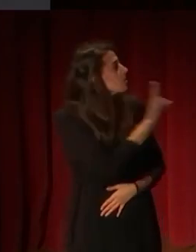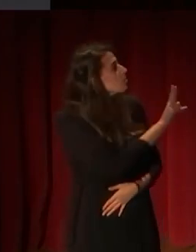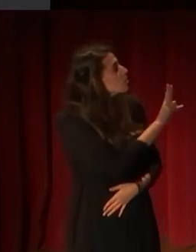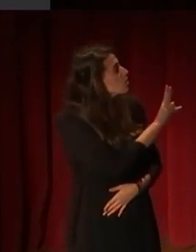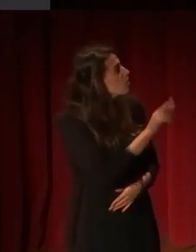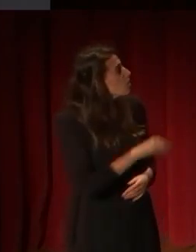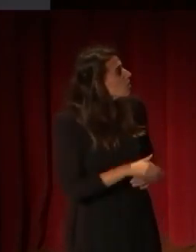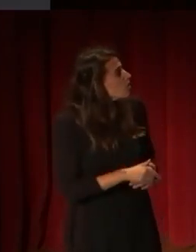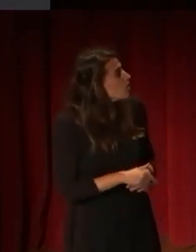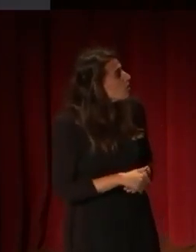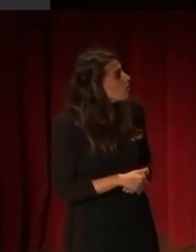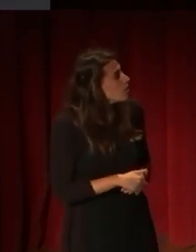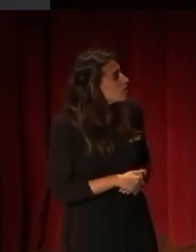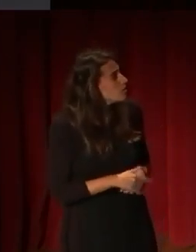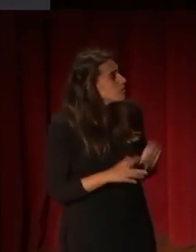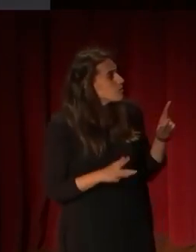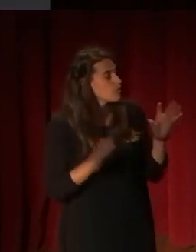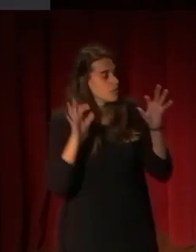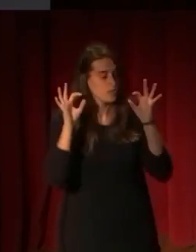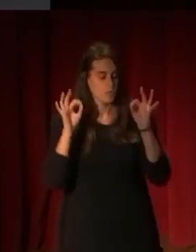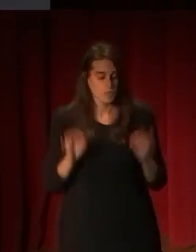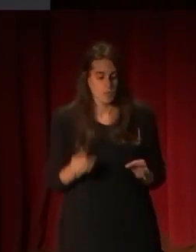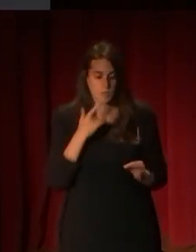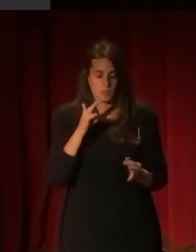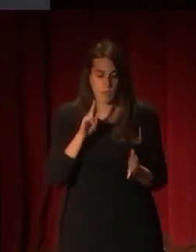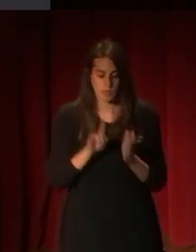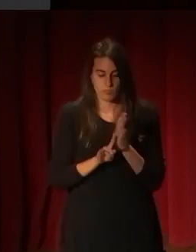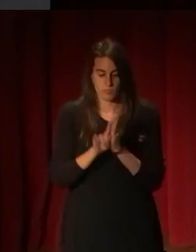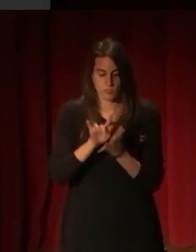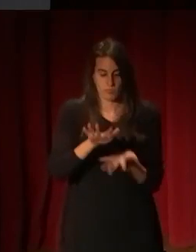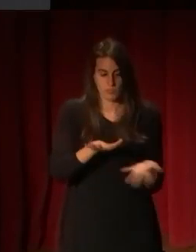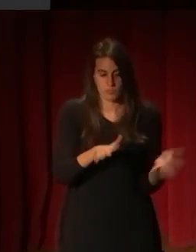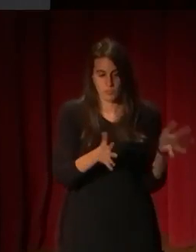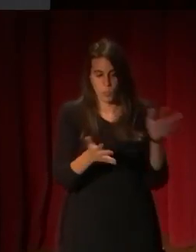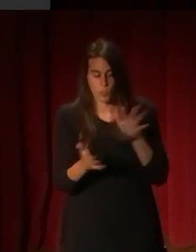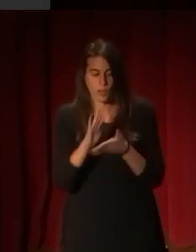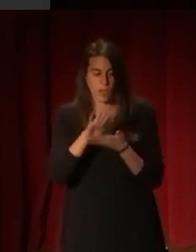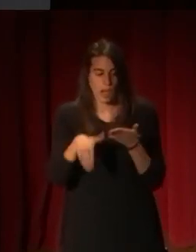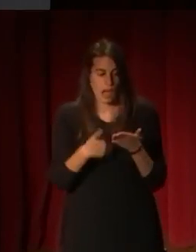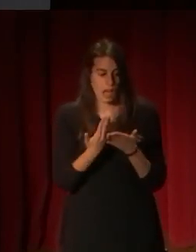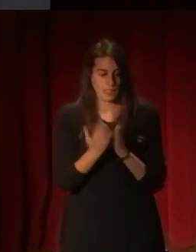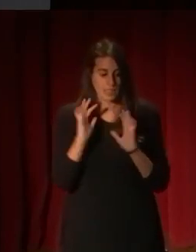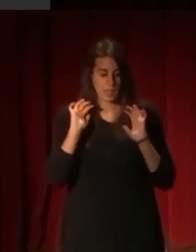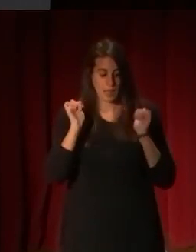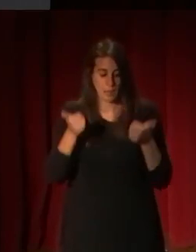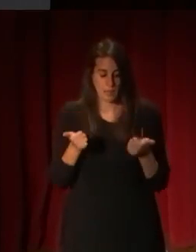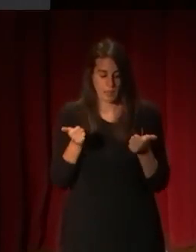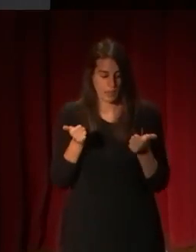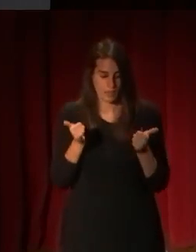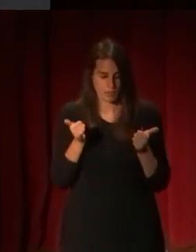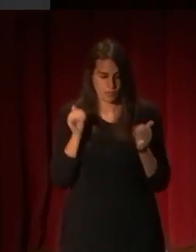cabezas como la tarasca va evolucionando hasta que empieza su declive